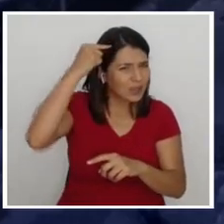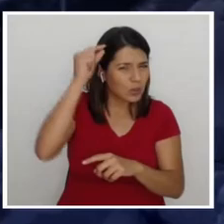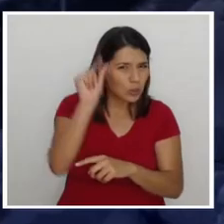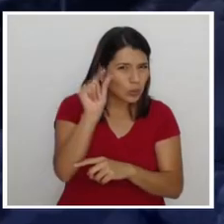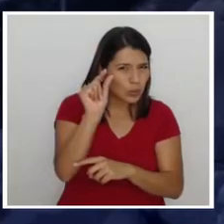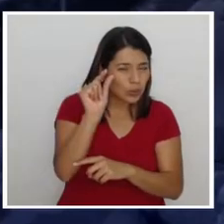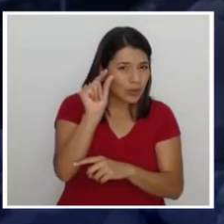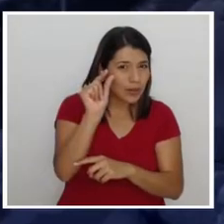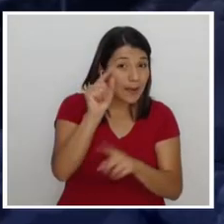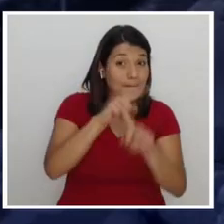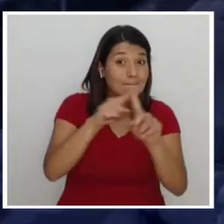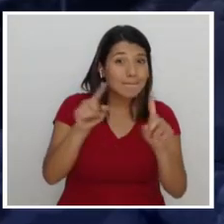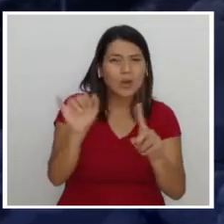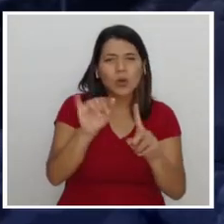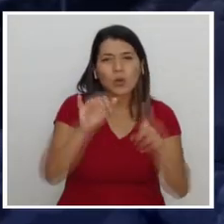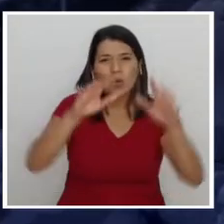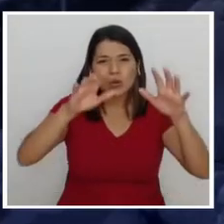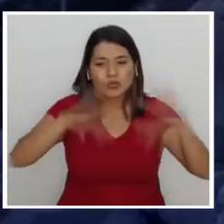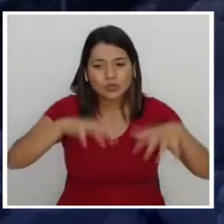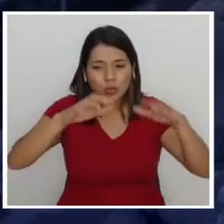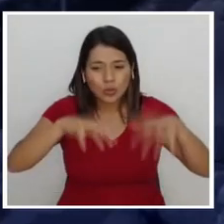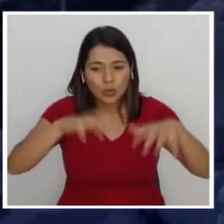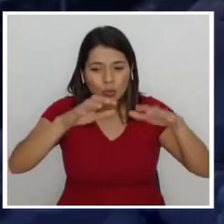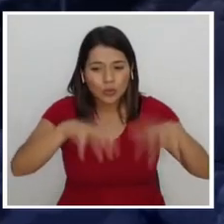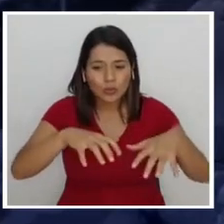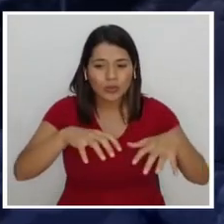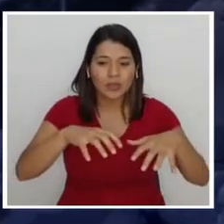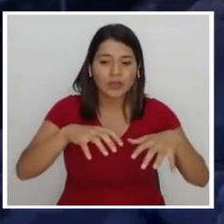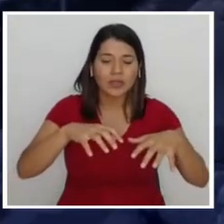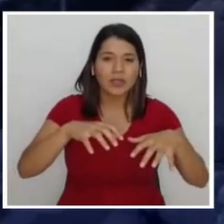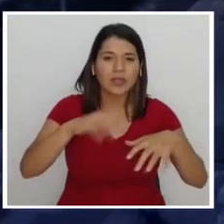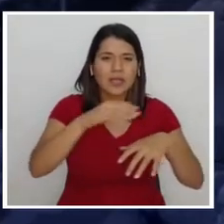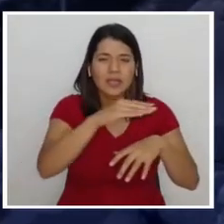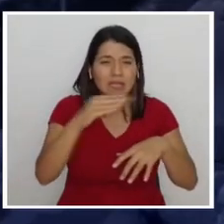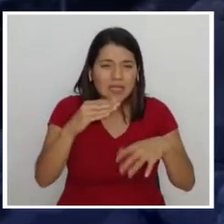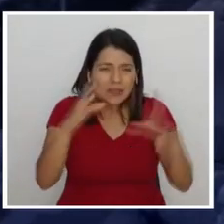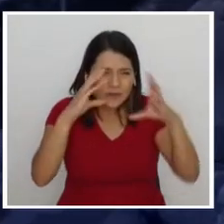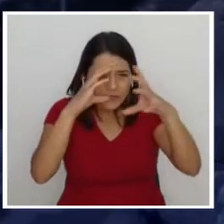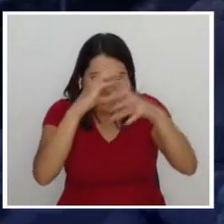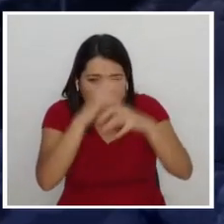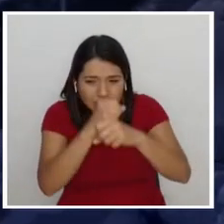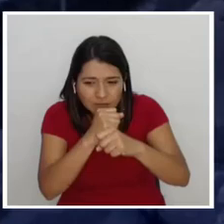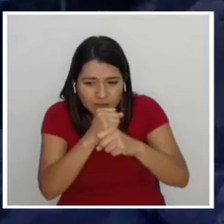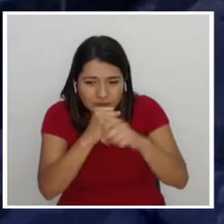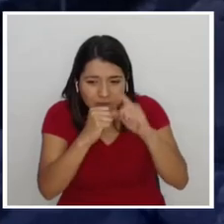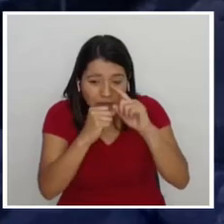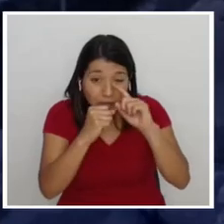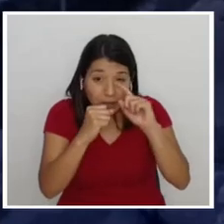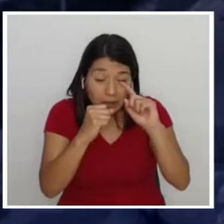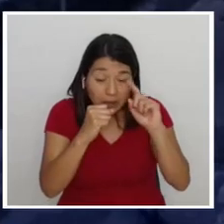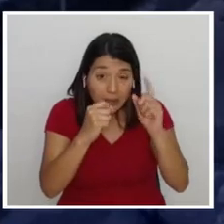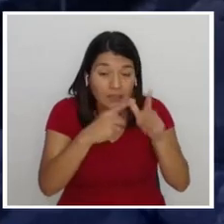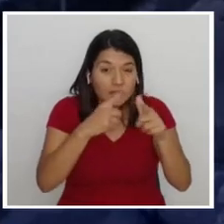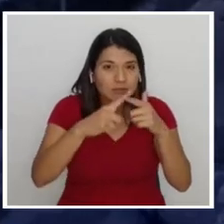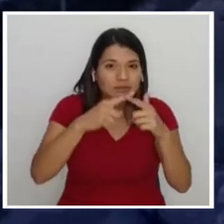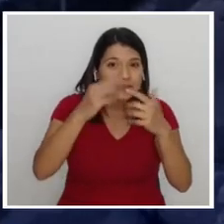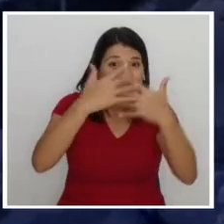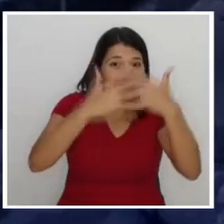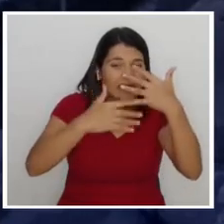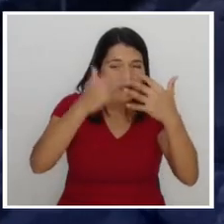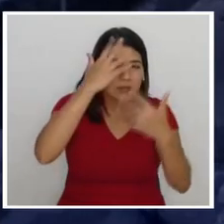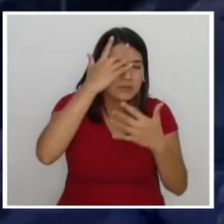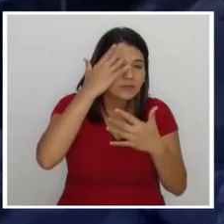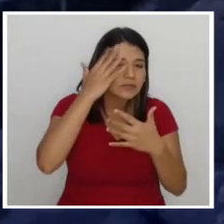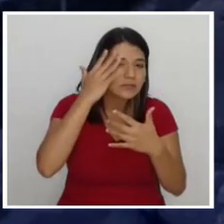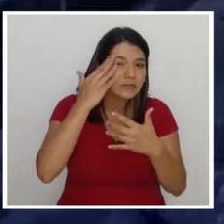estaba lloviendo y había poca luz, la sangre se le había esparcido por su frente. Y era mi primera situación,